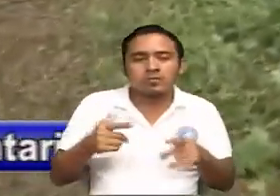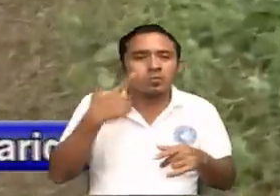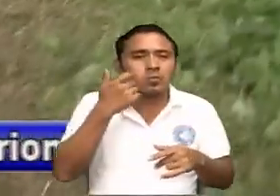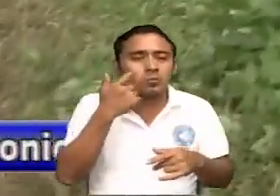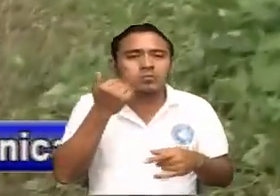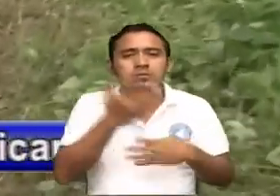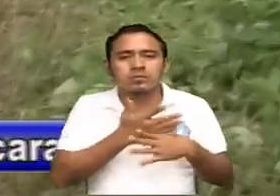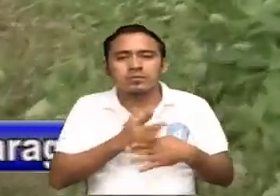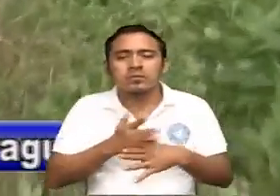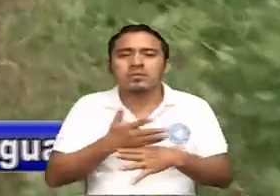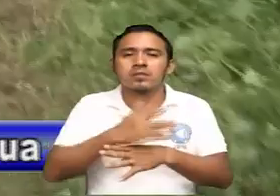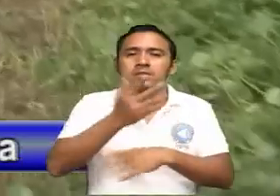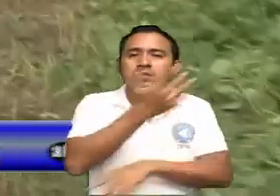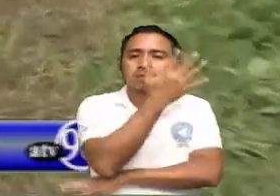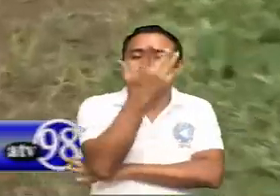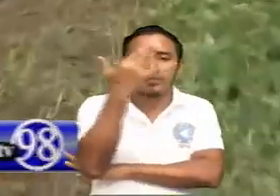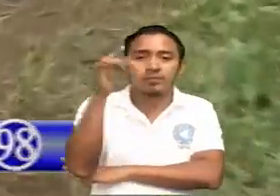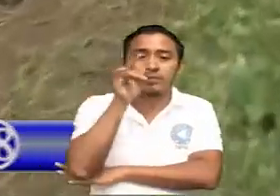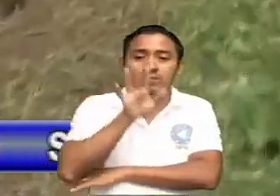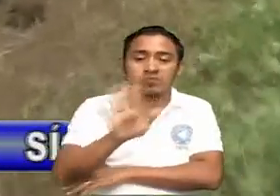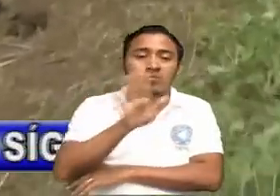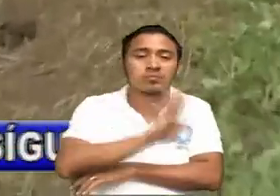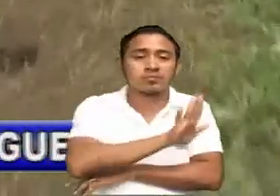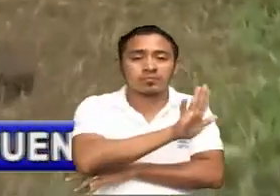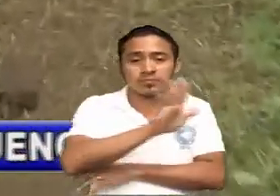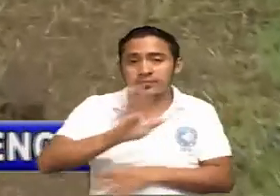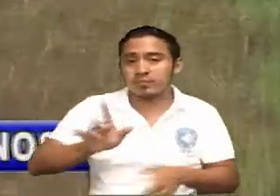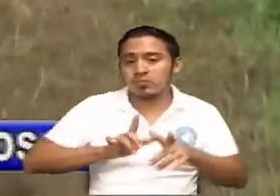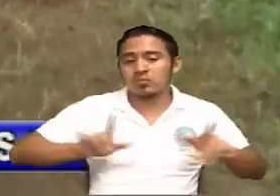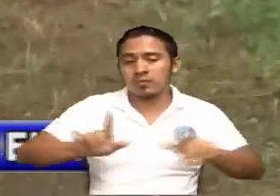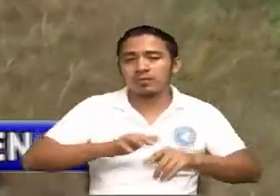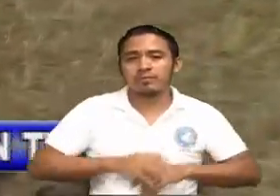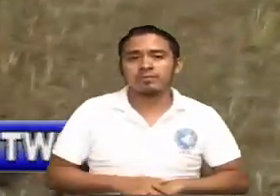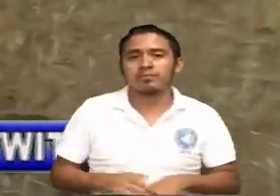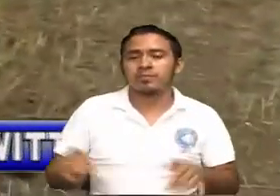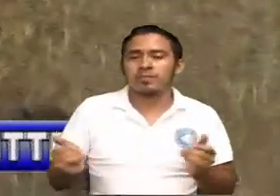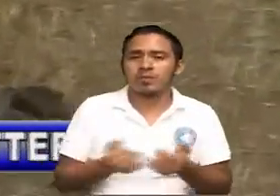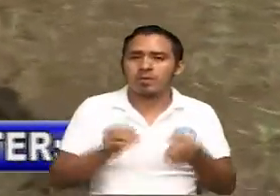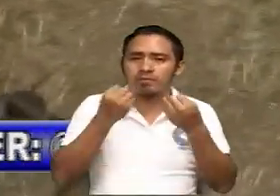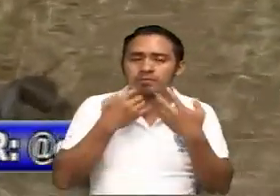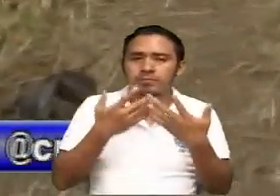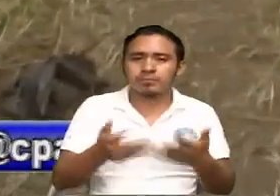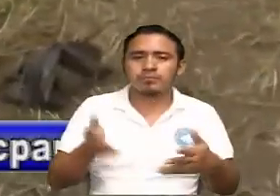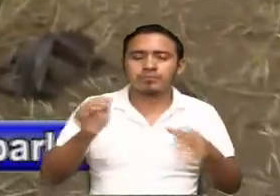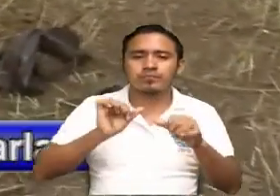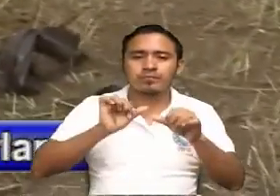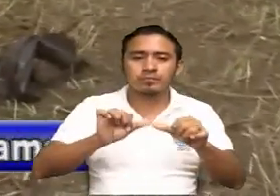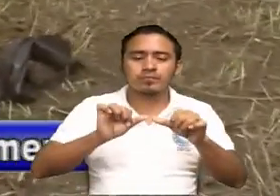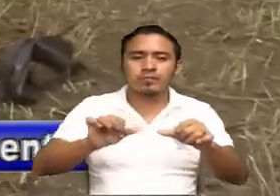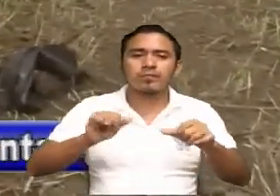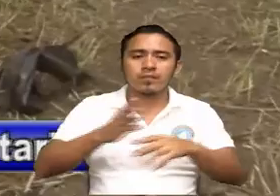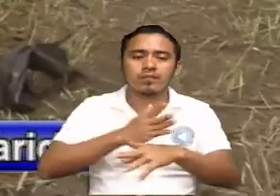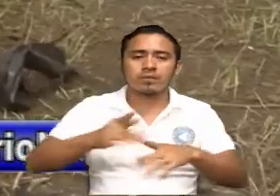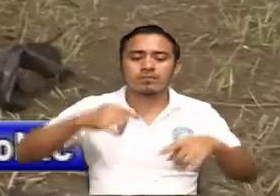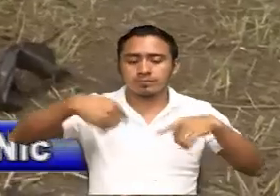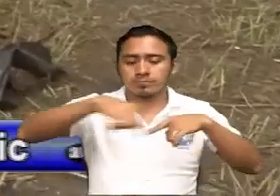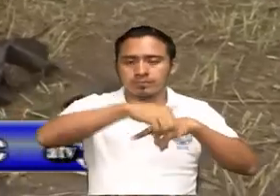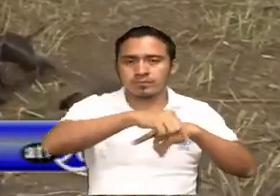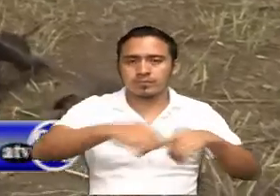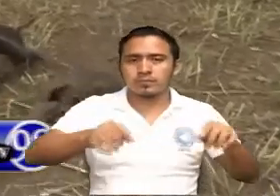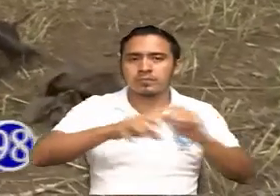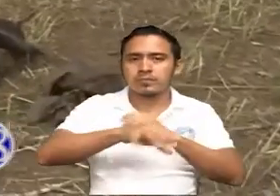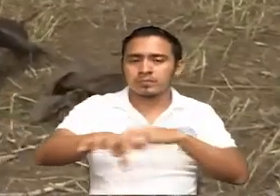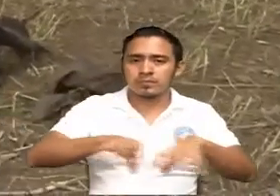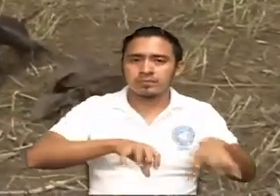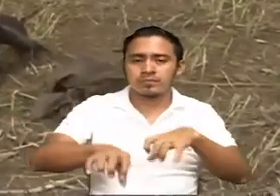las distintas especies nativas de sus localidades. A su vez, anunció que continuarán lanzando en distintos municipios la Cruzada